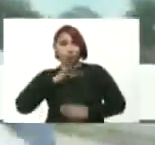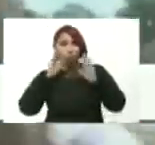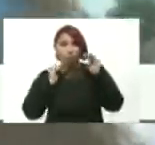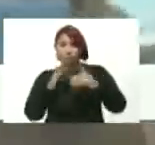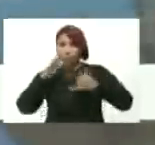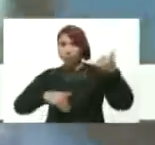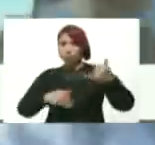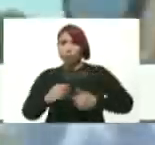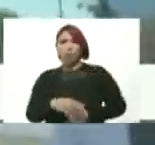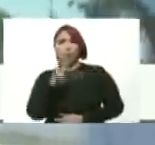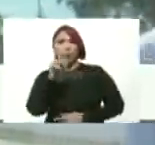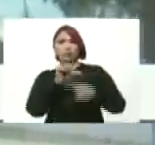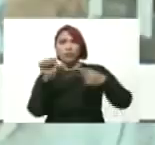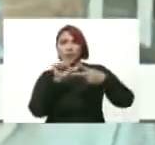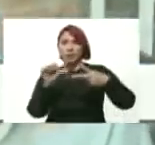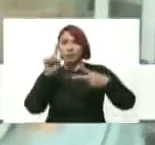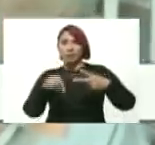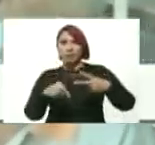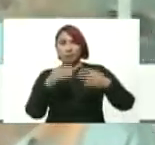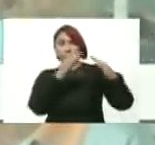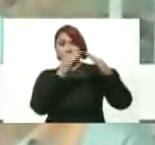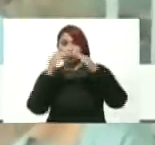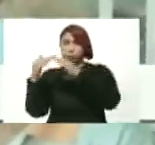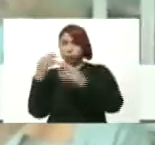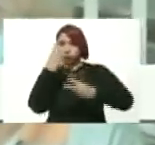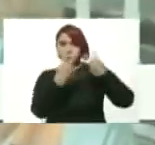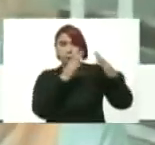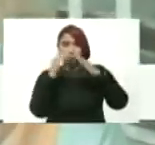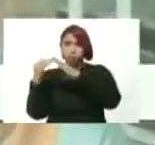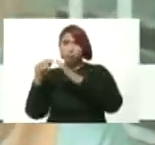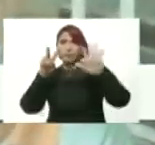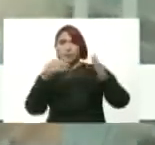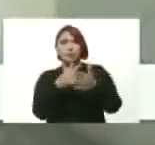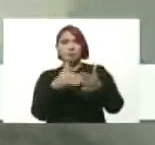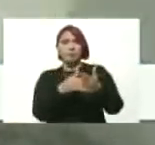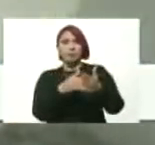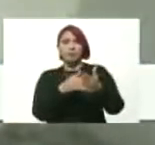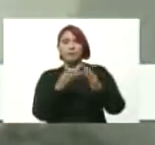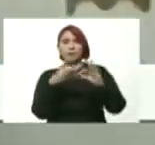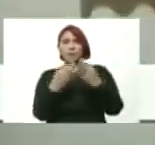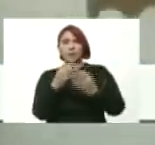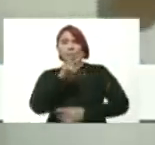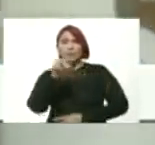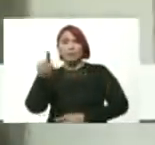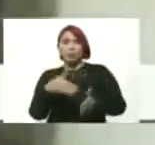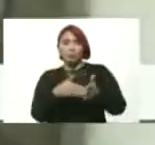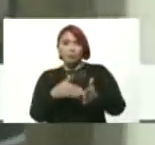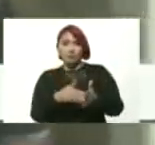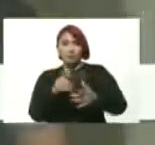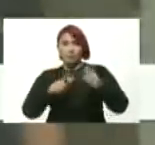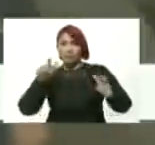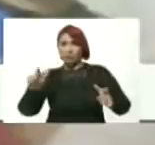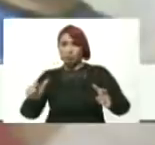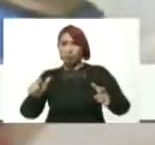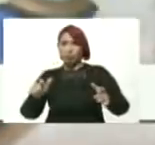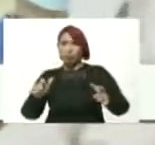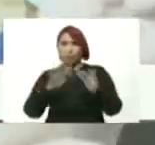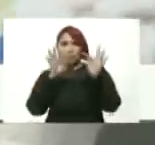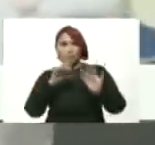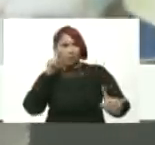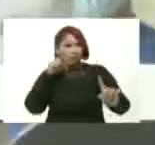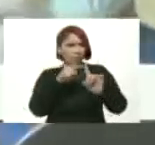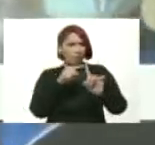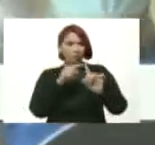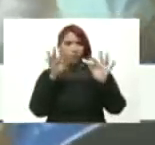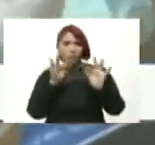últimas dos semanas casa casa siete mil familias veintiún mil personas de forma directa con esta modalidad y